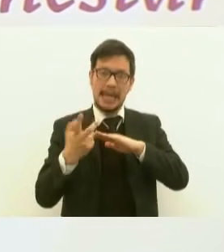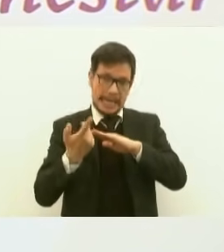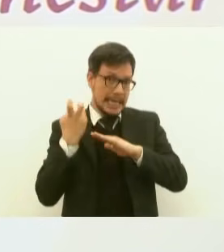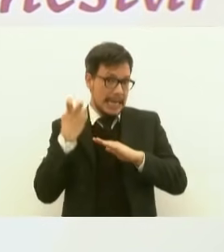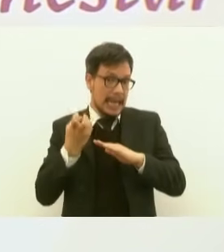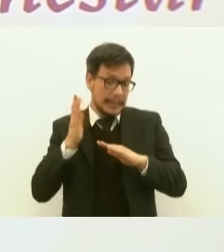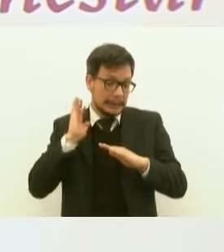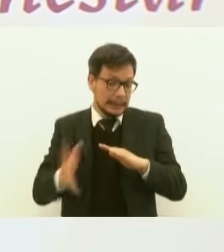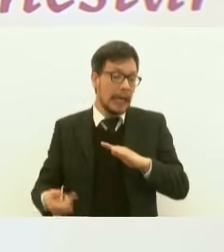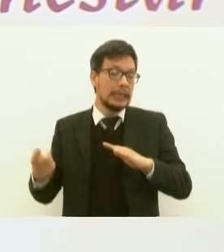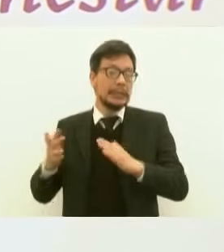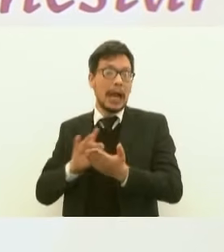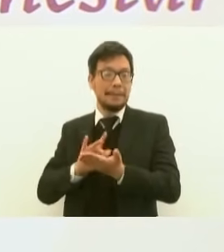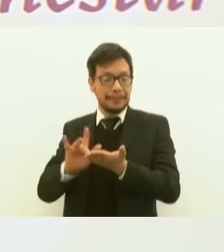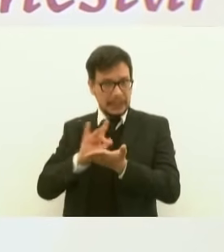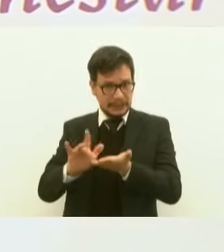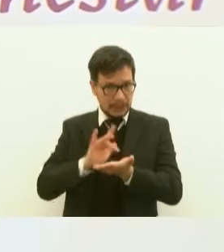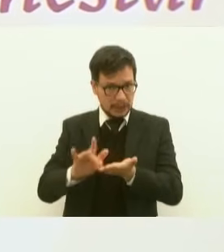apoyo